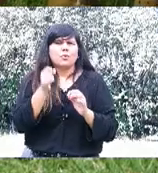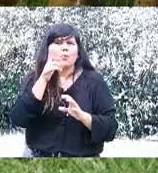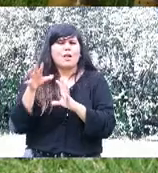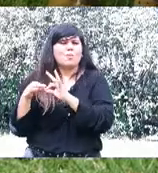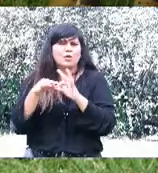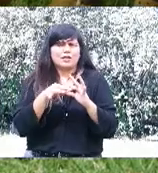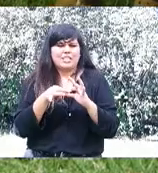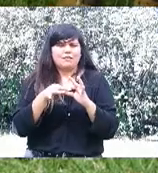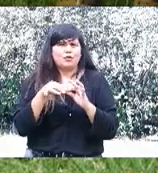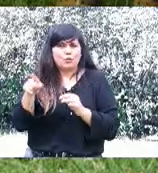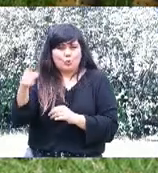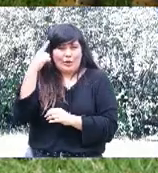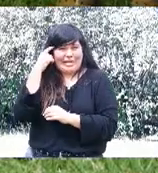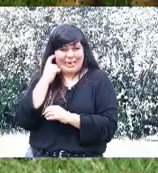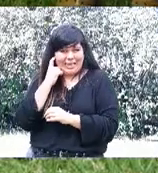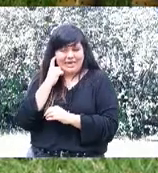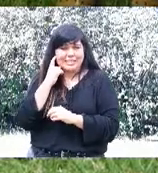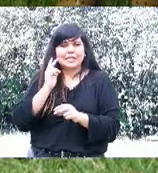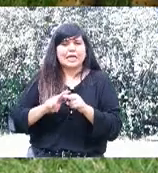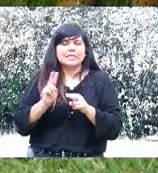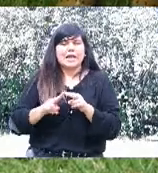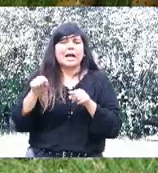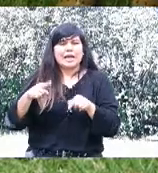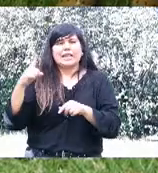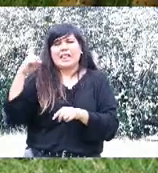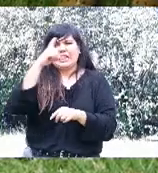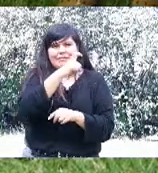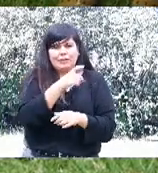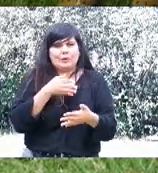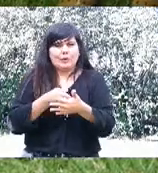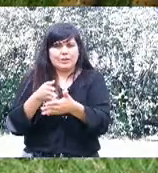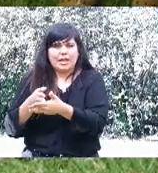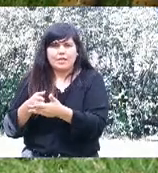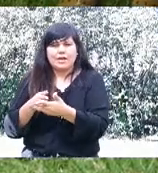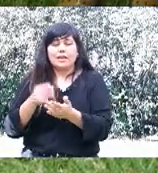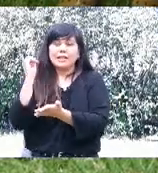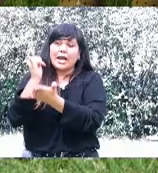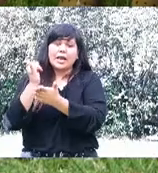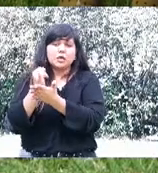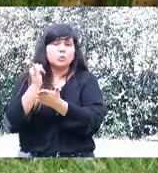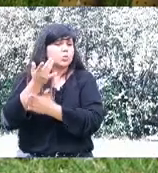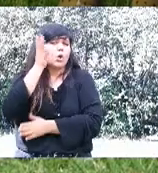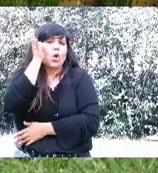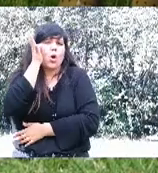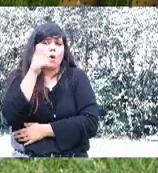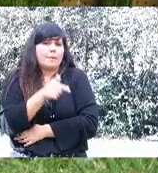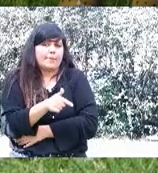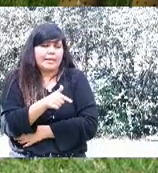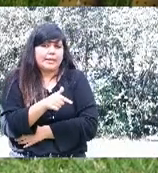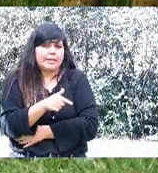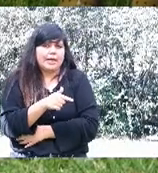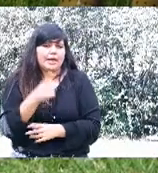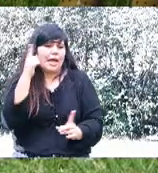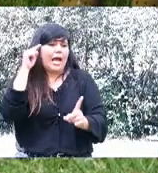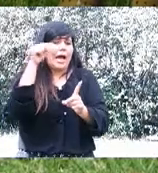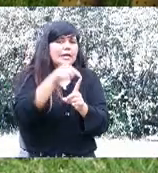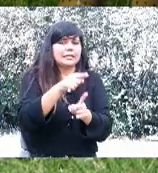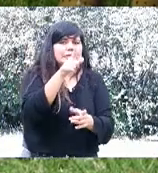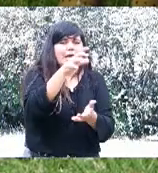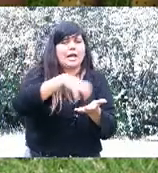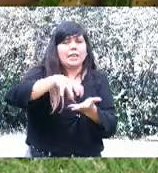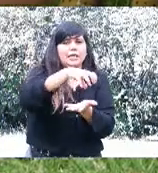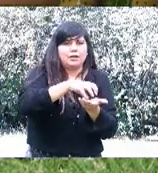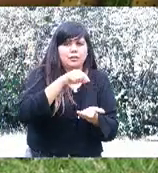razón de fondo para que se manifiestan estas dificultades como estas incomprensiones de parte de la institución ha el territorio Yo creo que